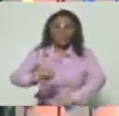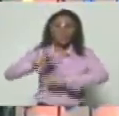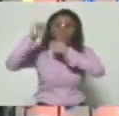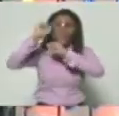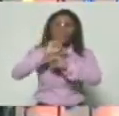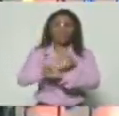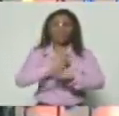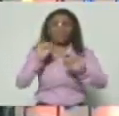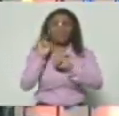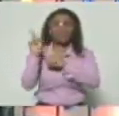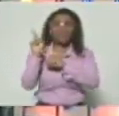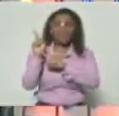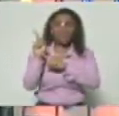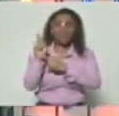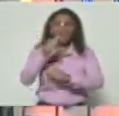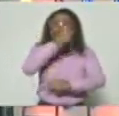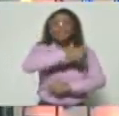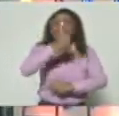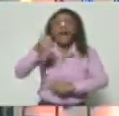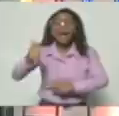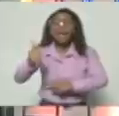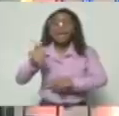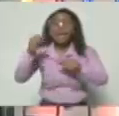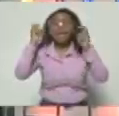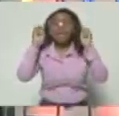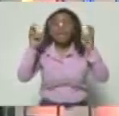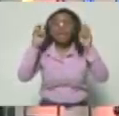en Ayacucho. Así que cada hecho político